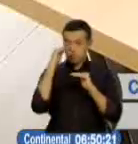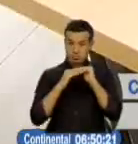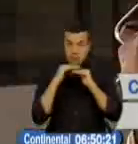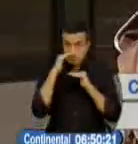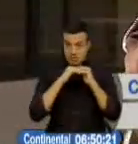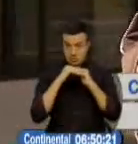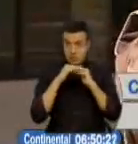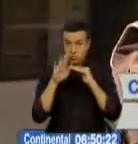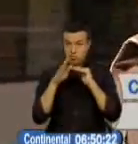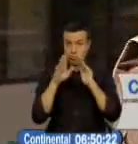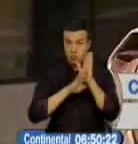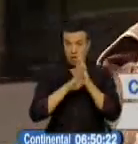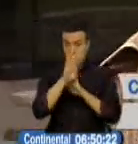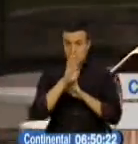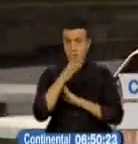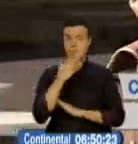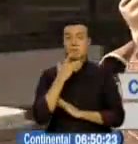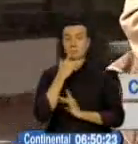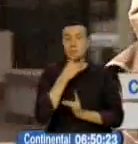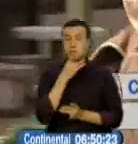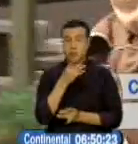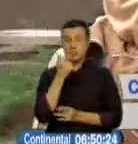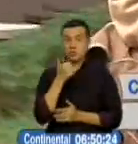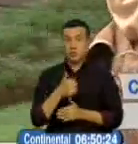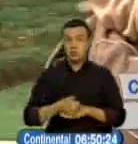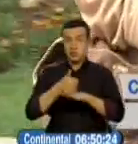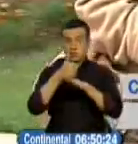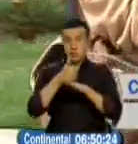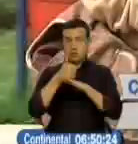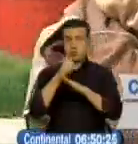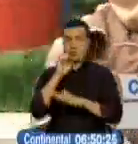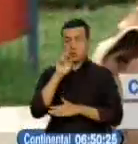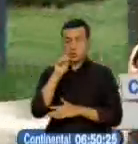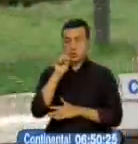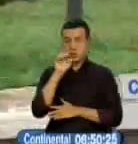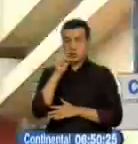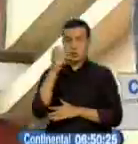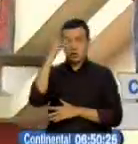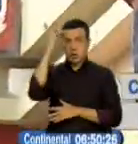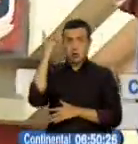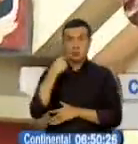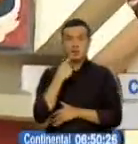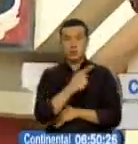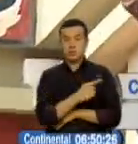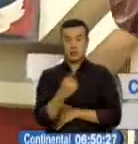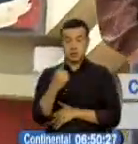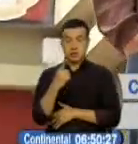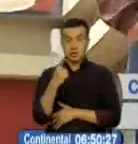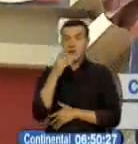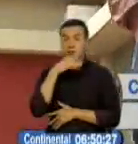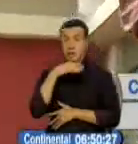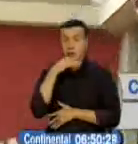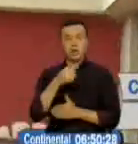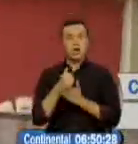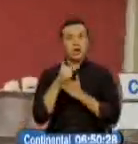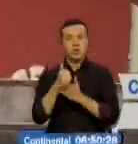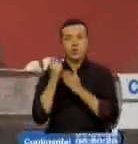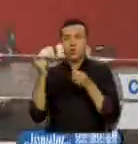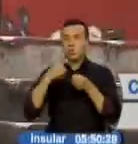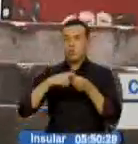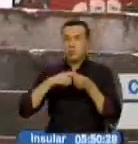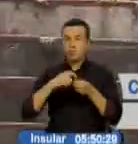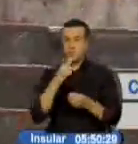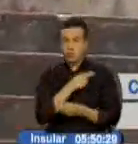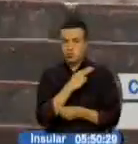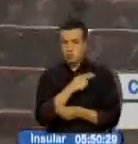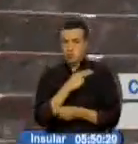preferencia. A decir de las autoridades que estuvieron al frente del ENES en el anterior gobierno, este mecanismo permitió que los cupos